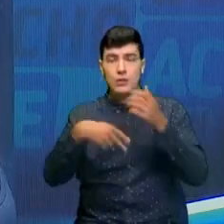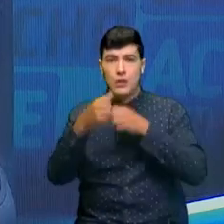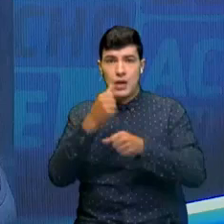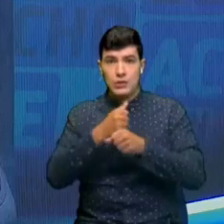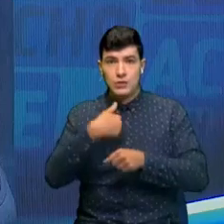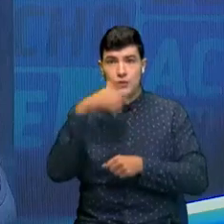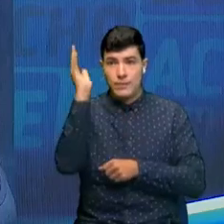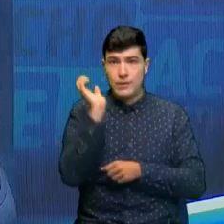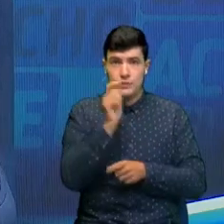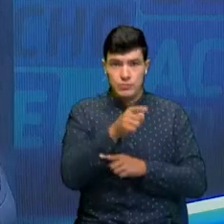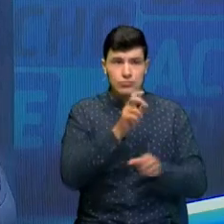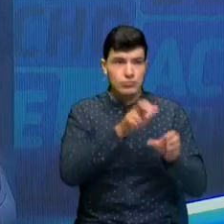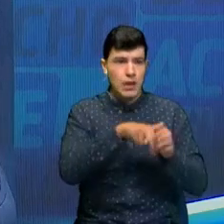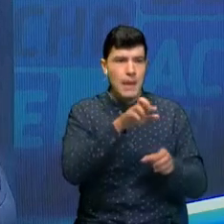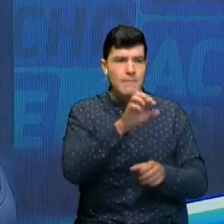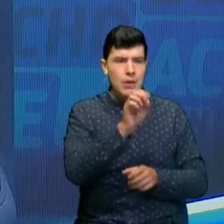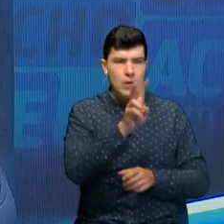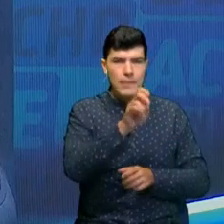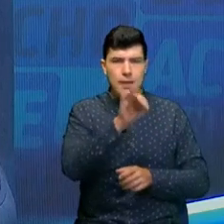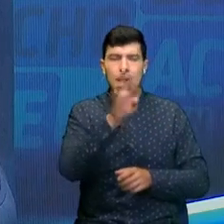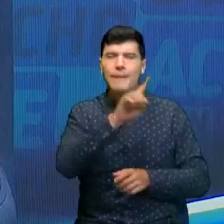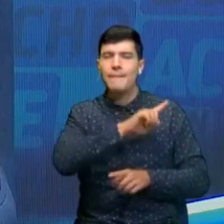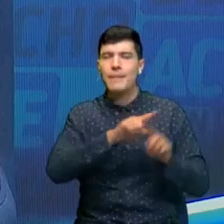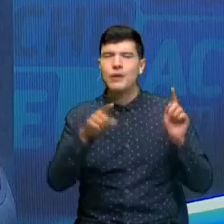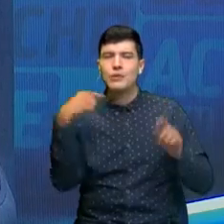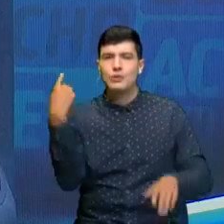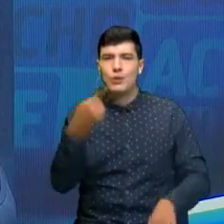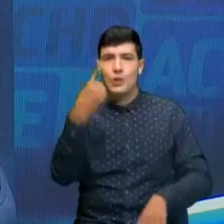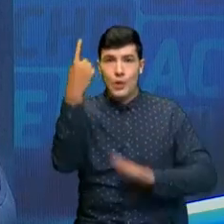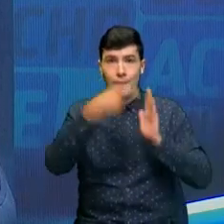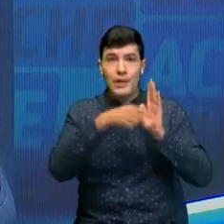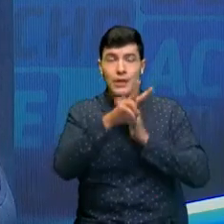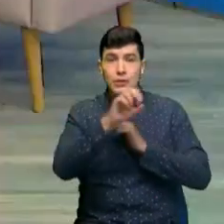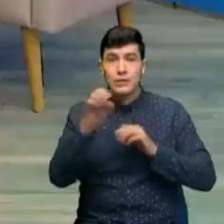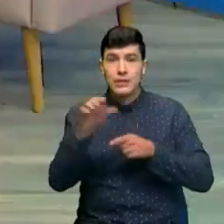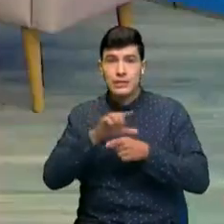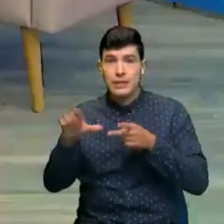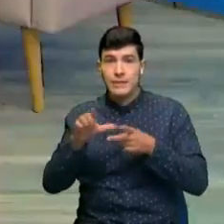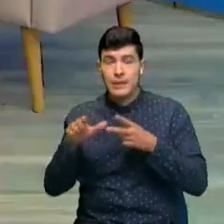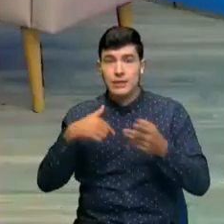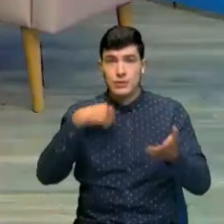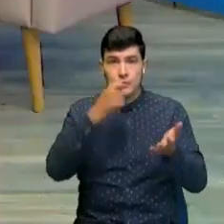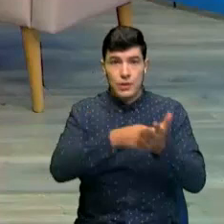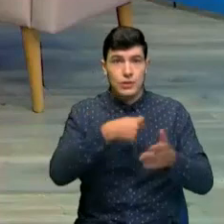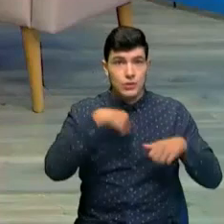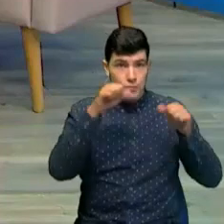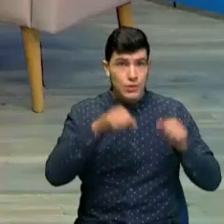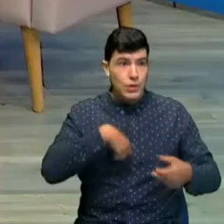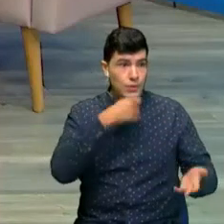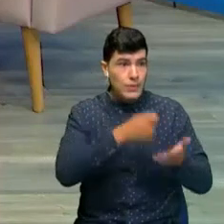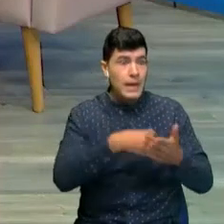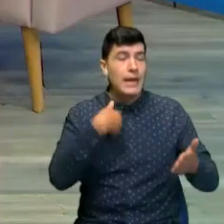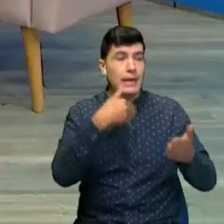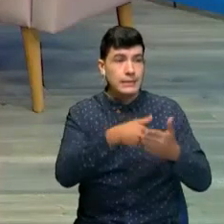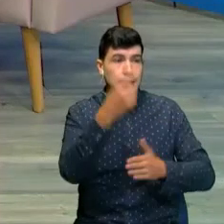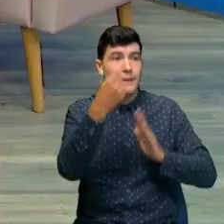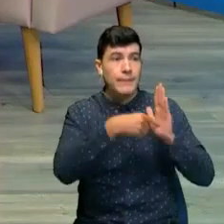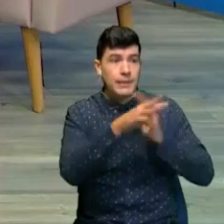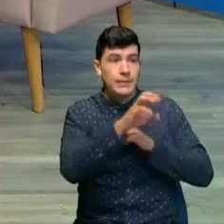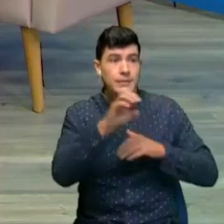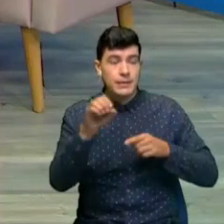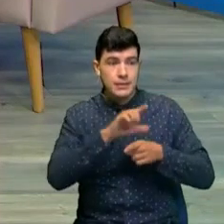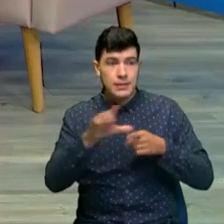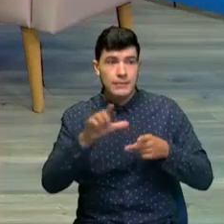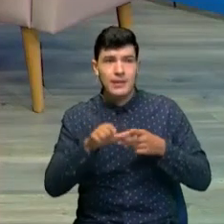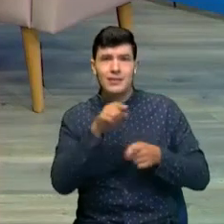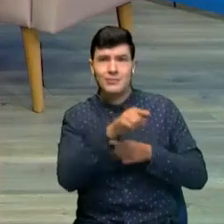con Porvenir, pero tengo solo 1.290 semanas cotizadas? Y si puedo cotizar hasta cumplir las 1.300 semanas. En Porvenir